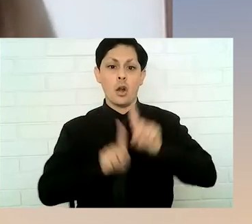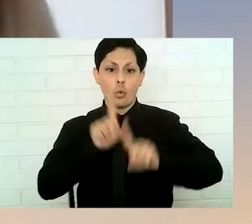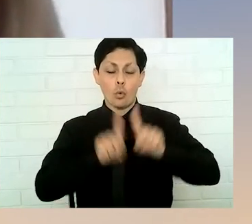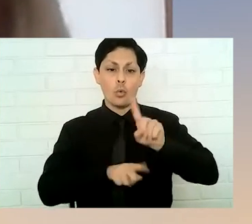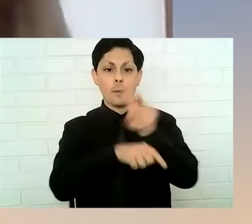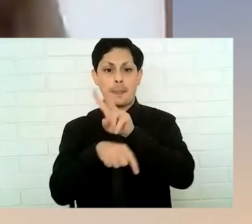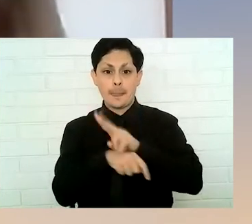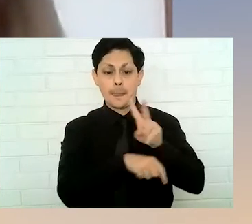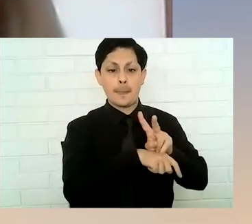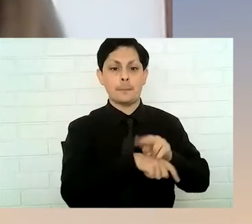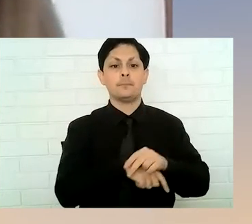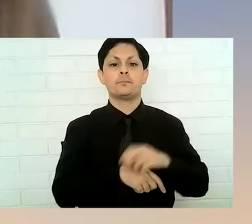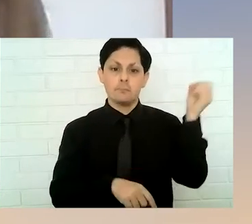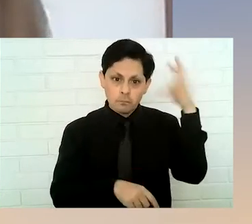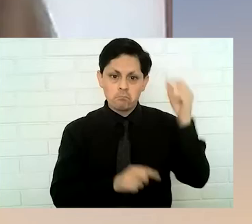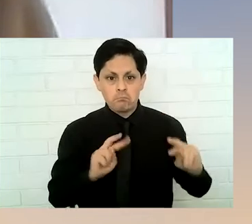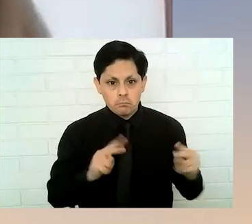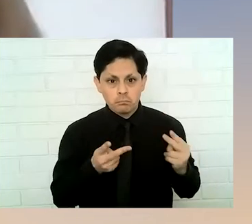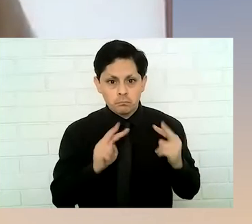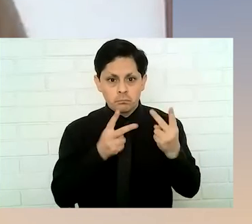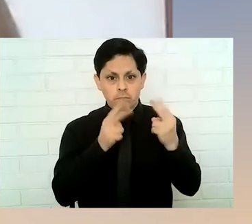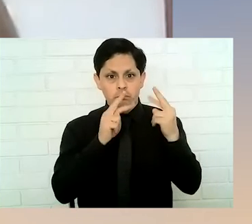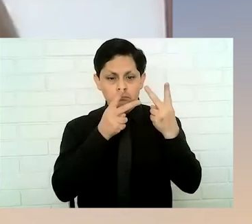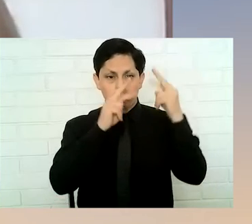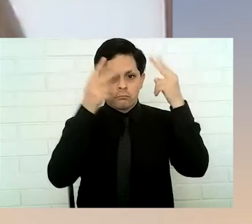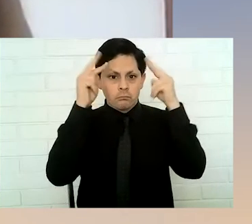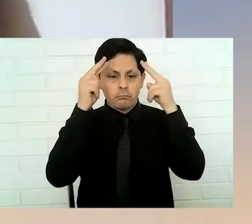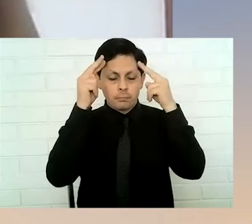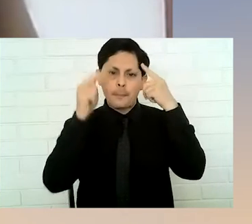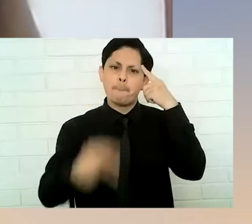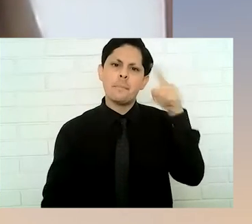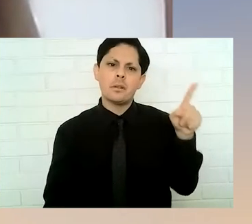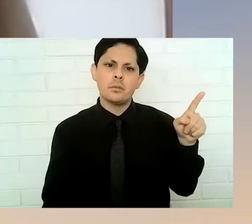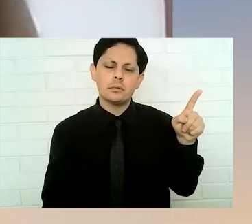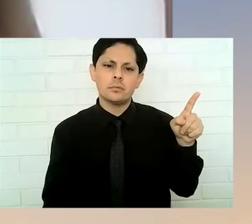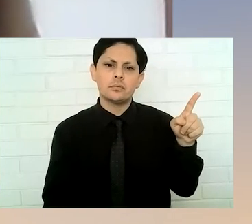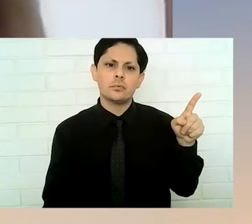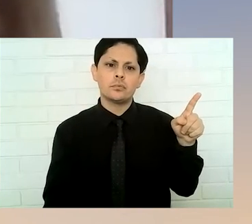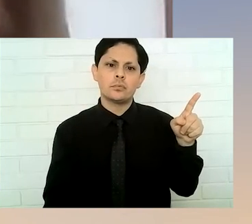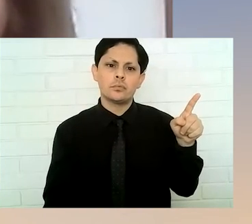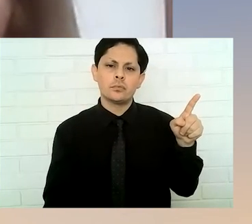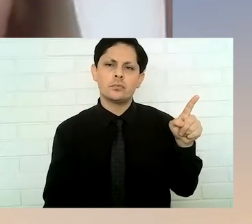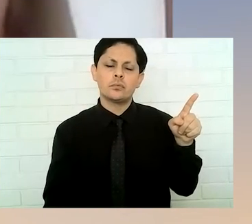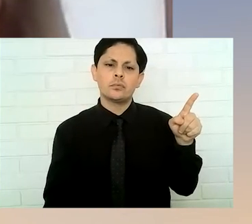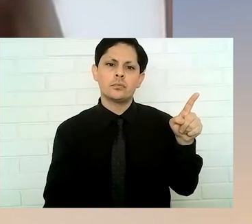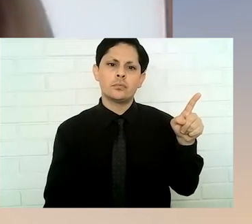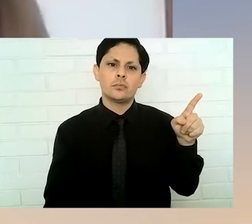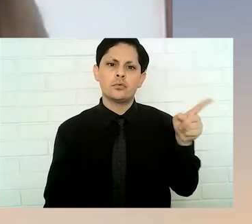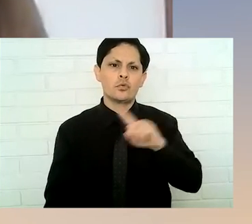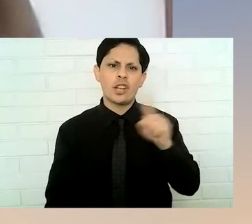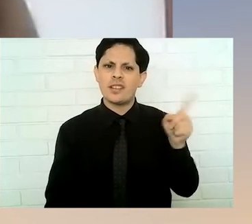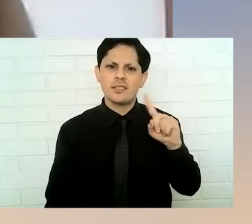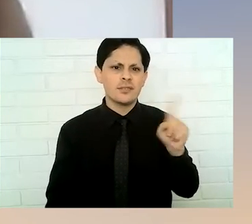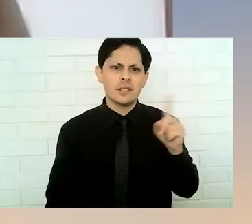se construye, que es un proceso activo, etc. Pero lo que hacen no es completamente coherente con